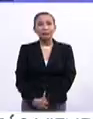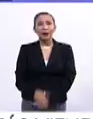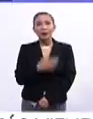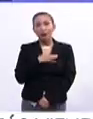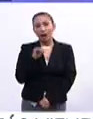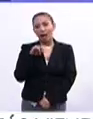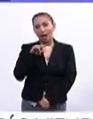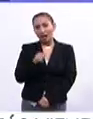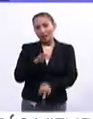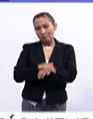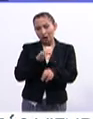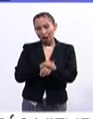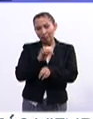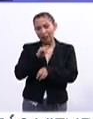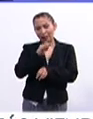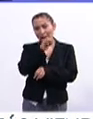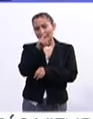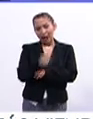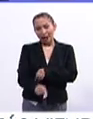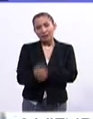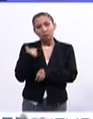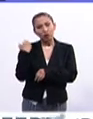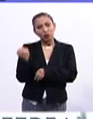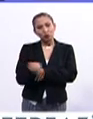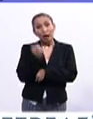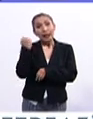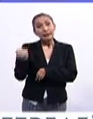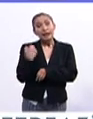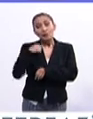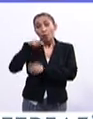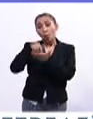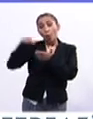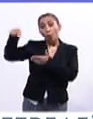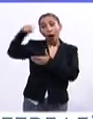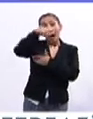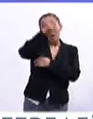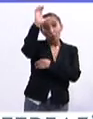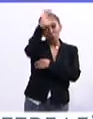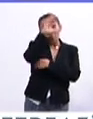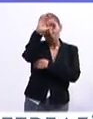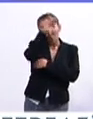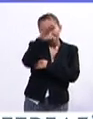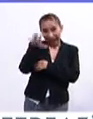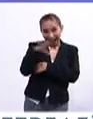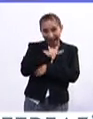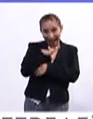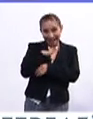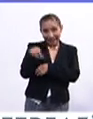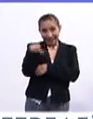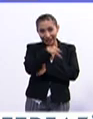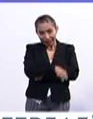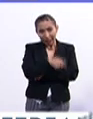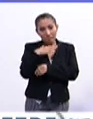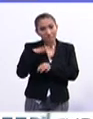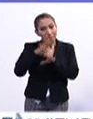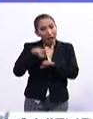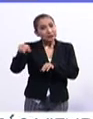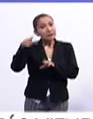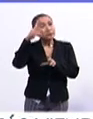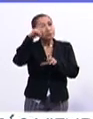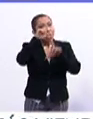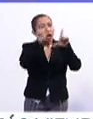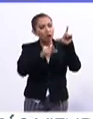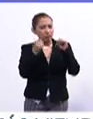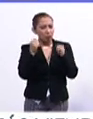Bueno, Ana Cristina, amigos de Interfaz, por fortuna los recintos culturales se extienden en nuestro país